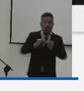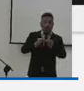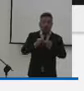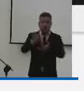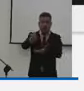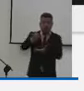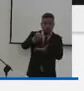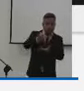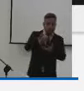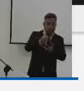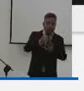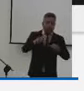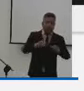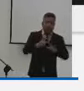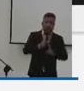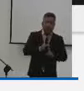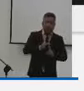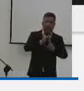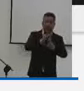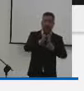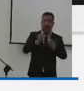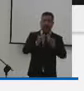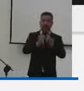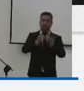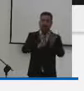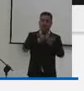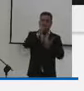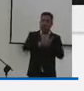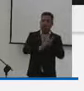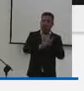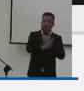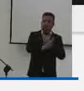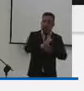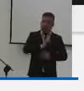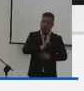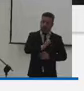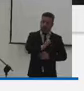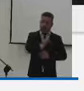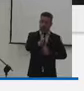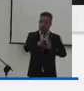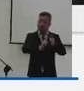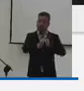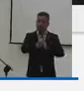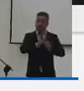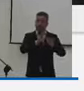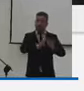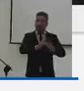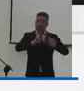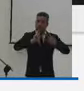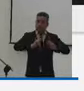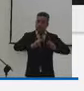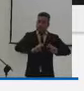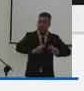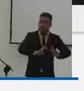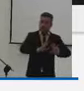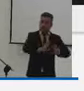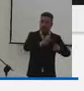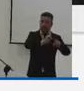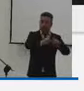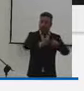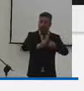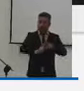especiales y proyectos de liderazgo deportivo y de investigación,